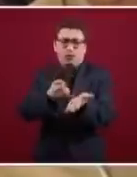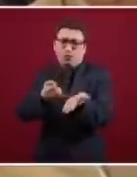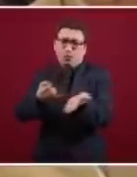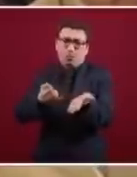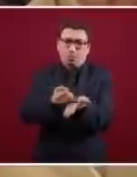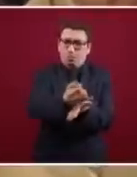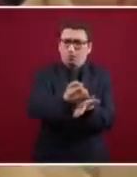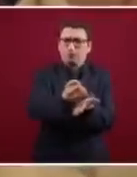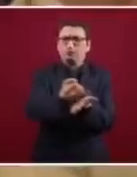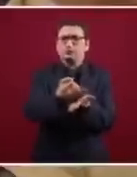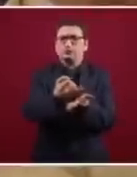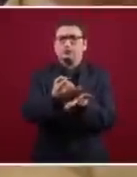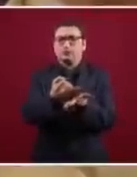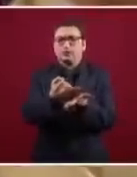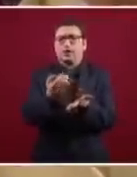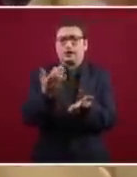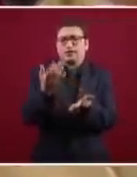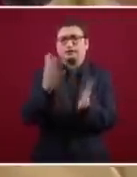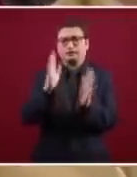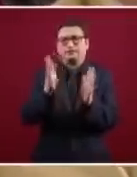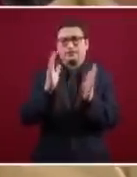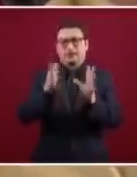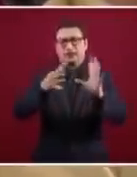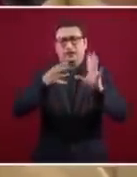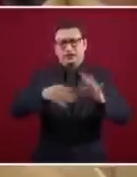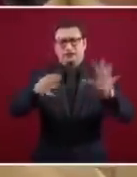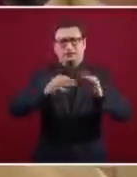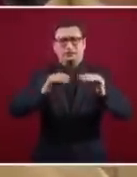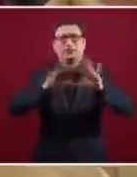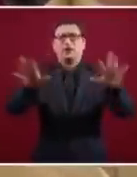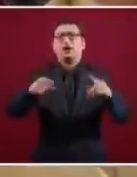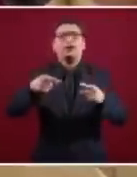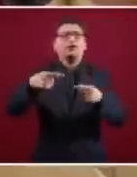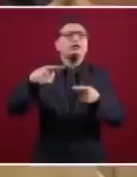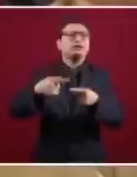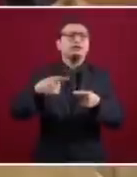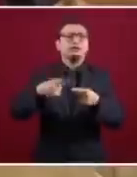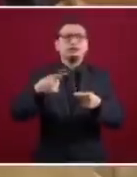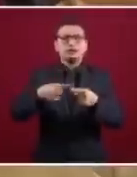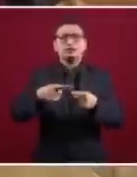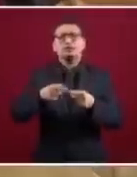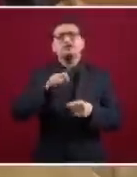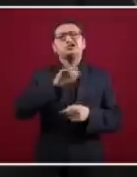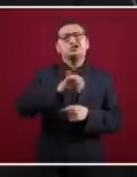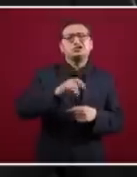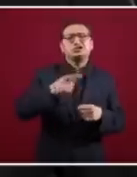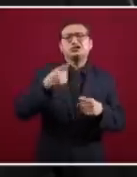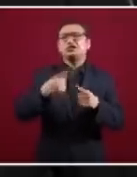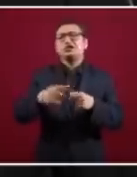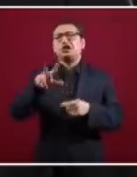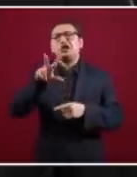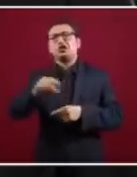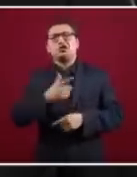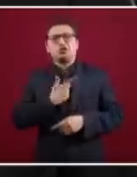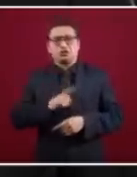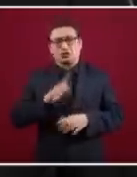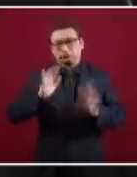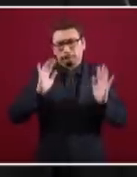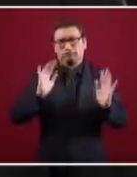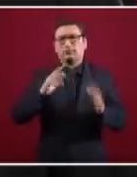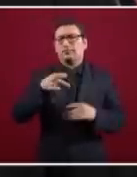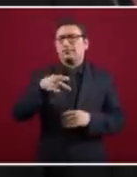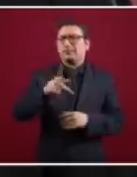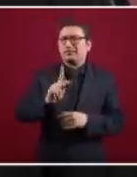fue y que ya sea ella se ha aclarado quien está a favor tiene estado en contra pero al